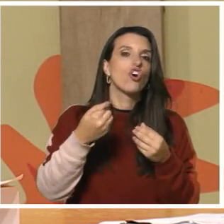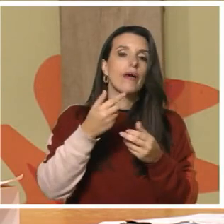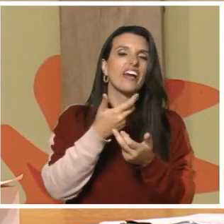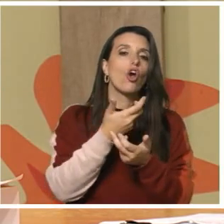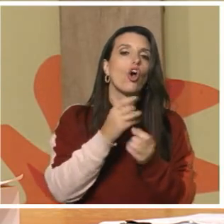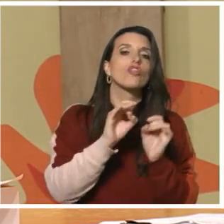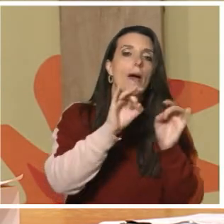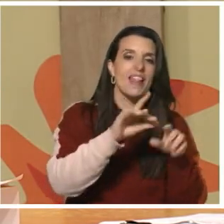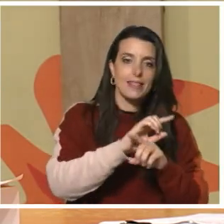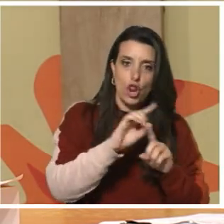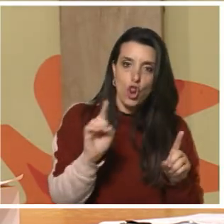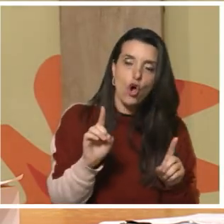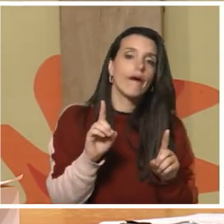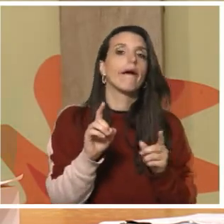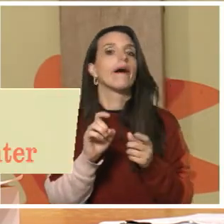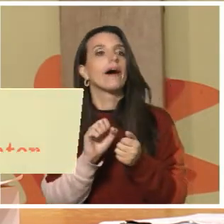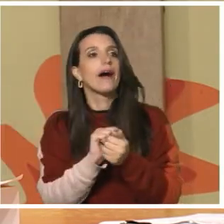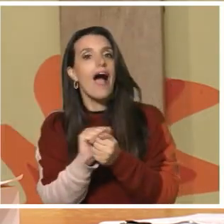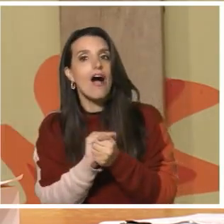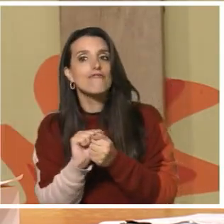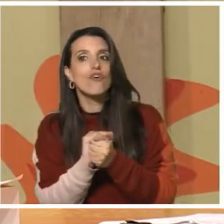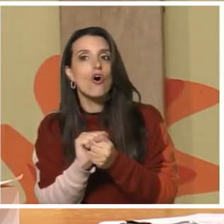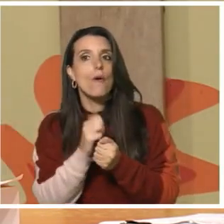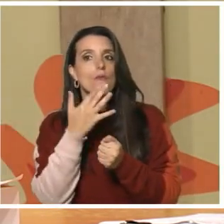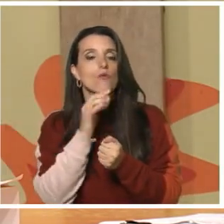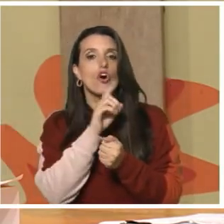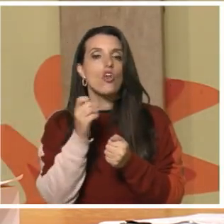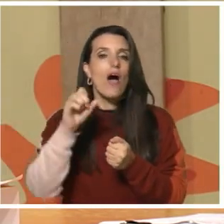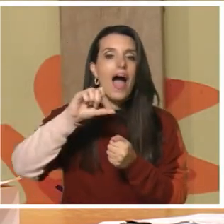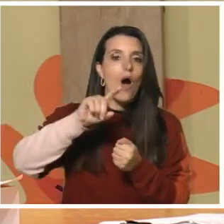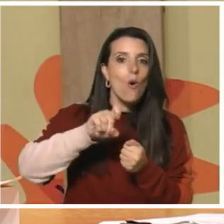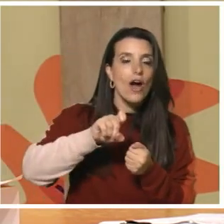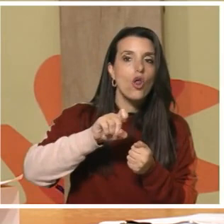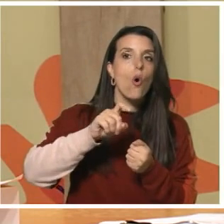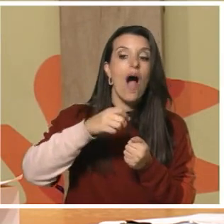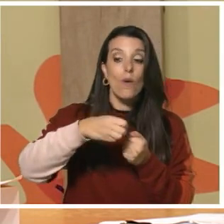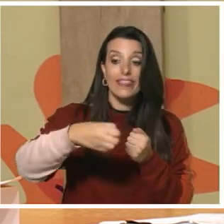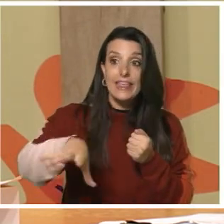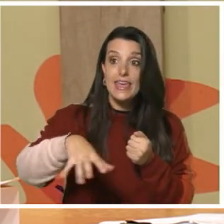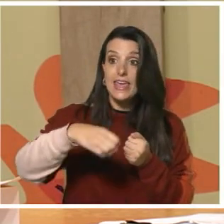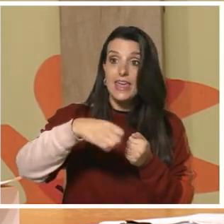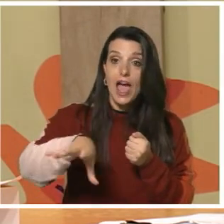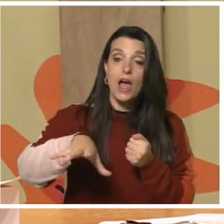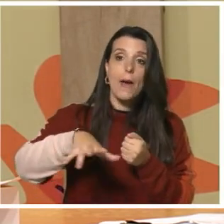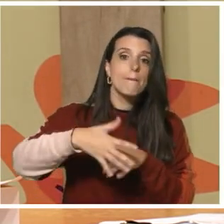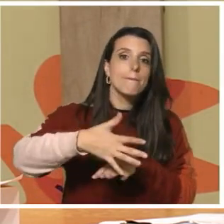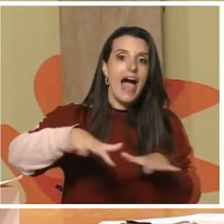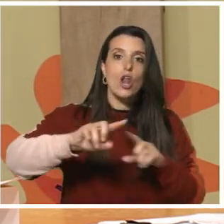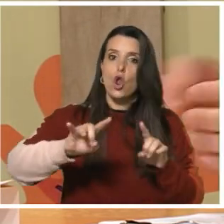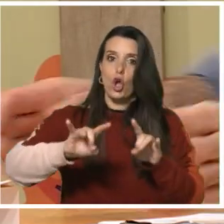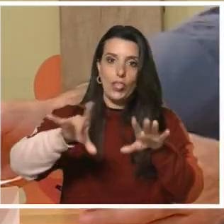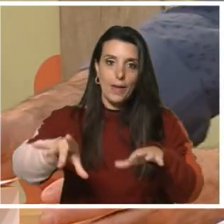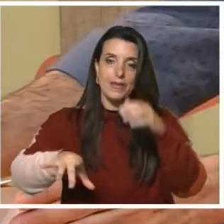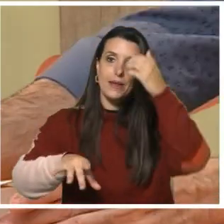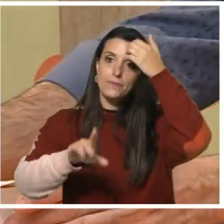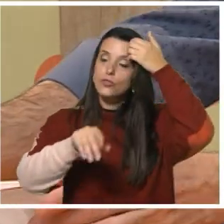un jabón sólido en el cual yo no tengo que utilizar tanta agua y el agua que se desperdicia, que va a las napas, no contamina.